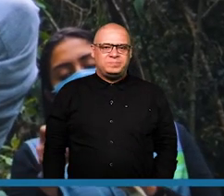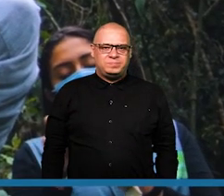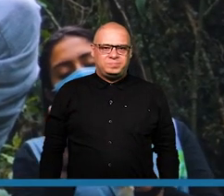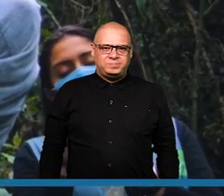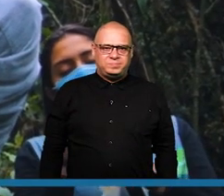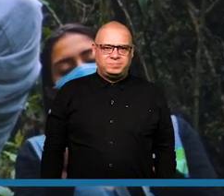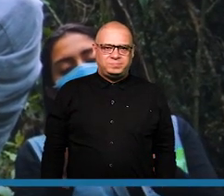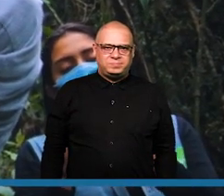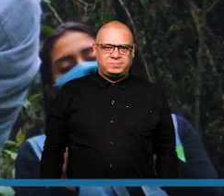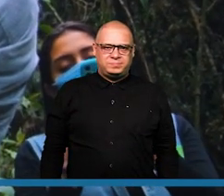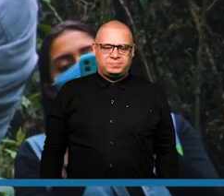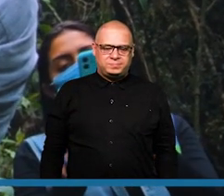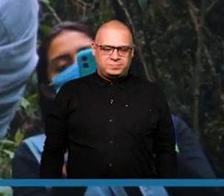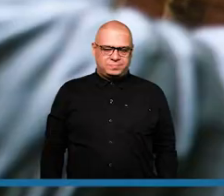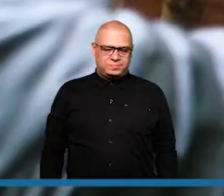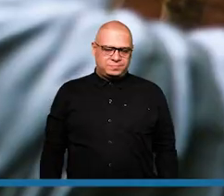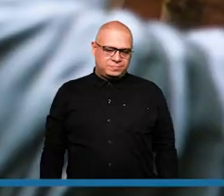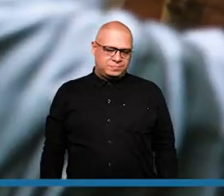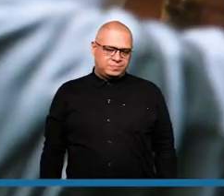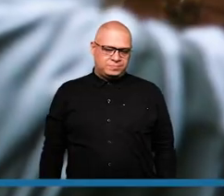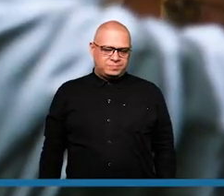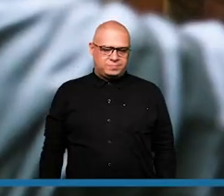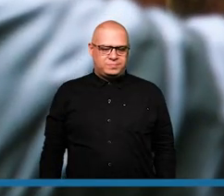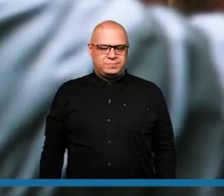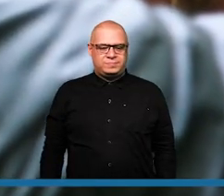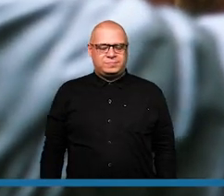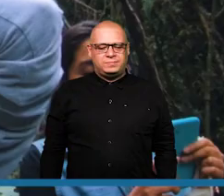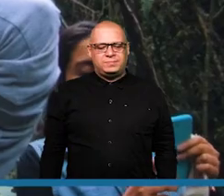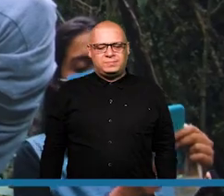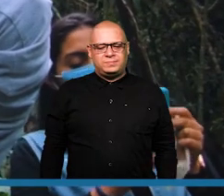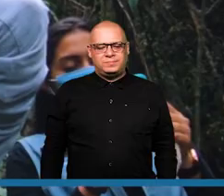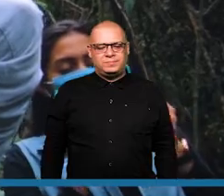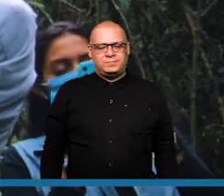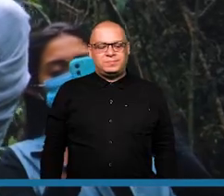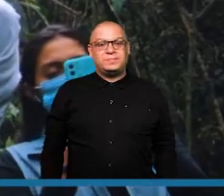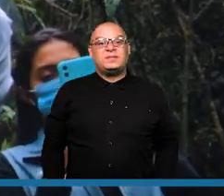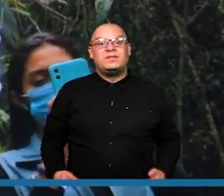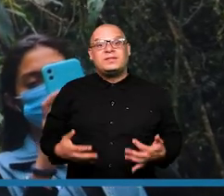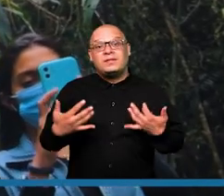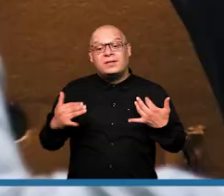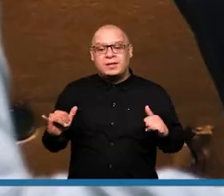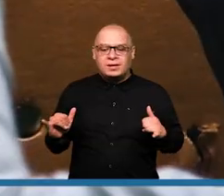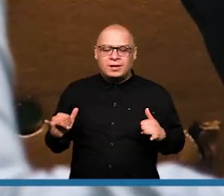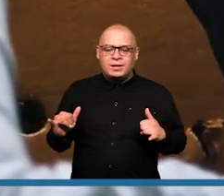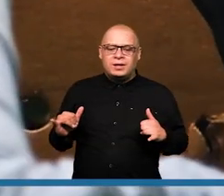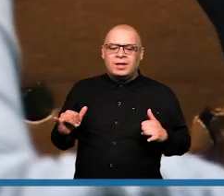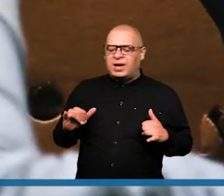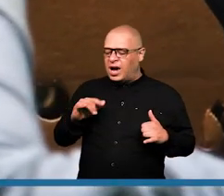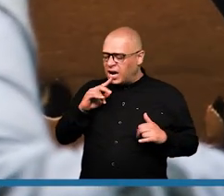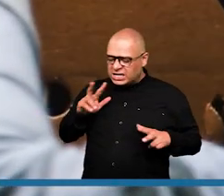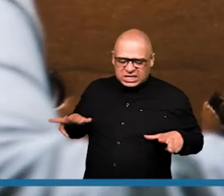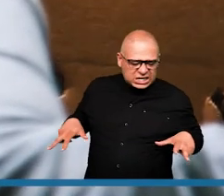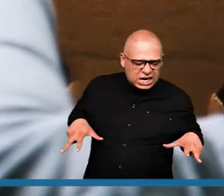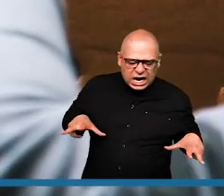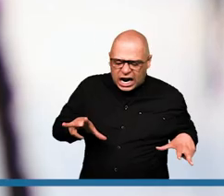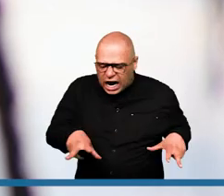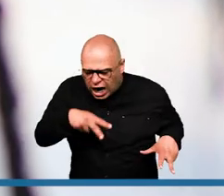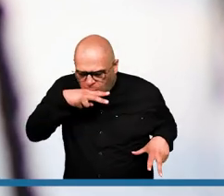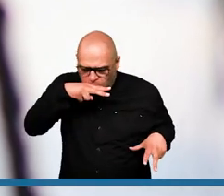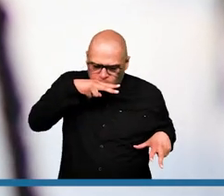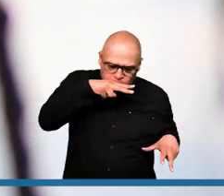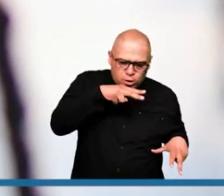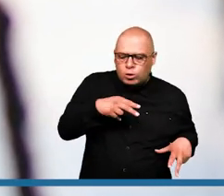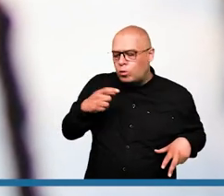Ya sea de depredar una presa, obtener su alimento, que se puedan desplazar de forma